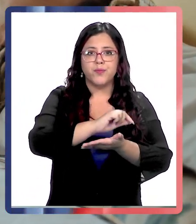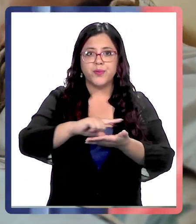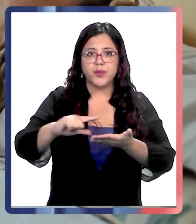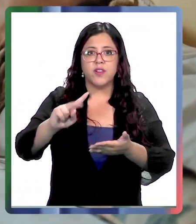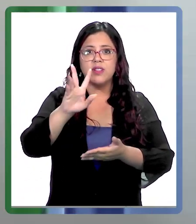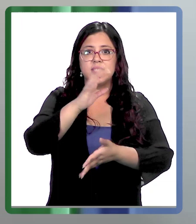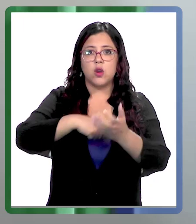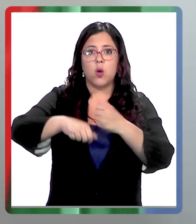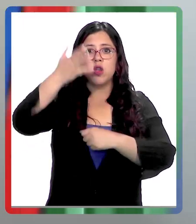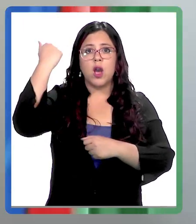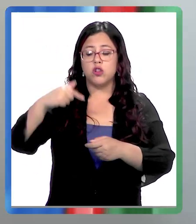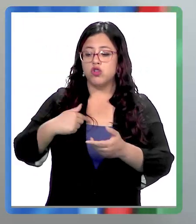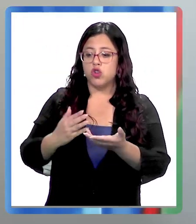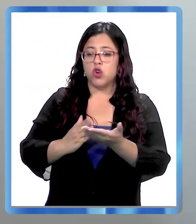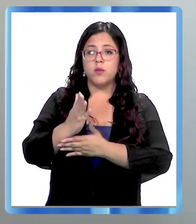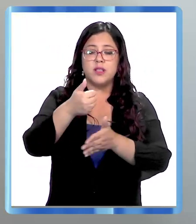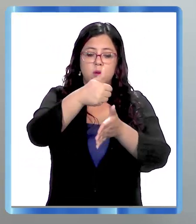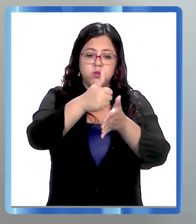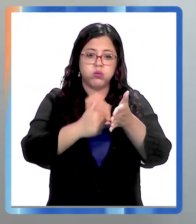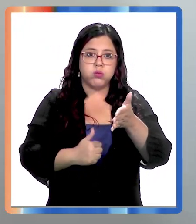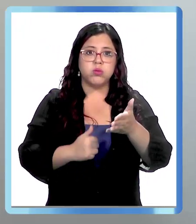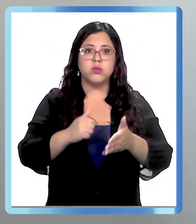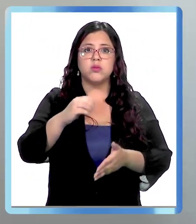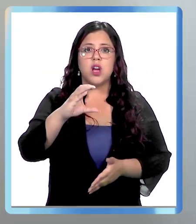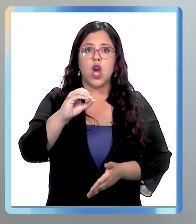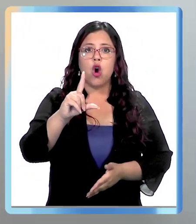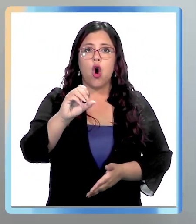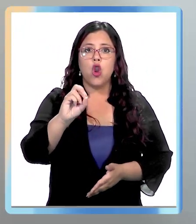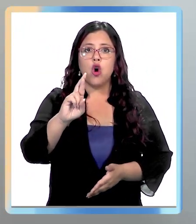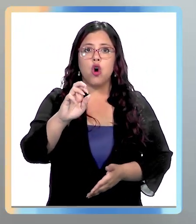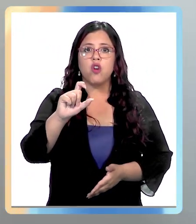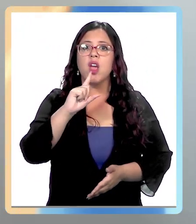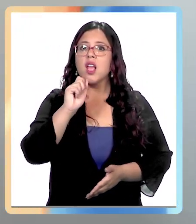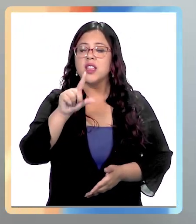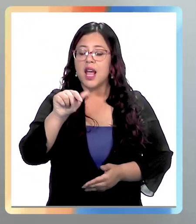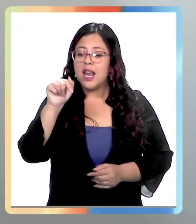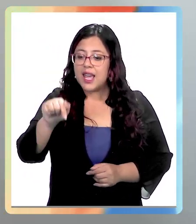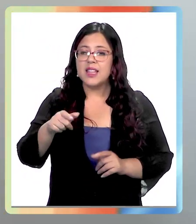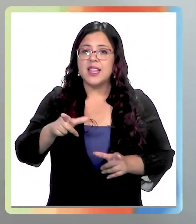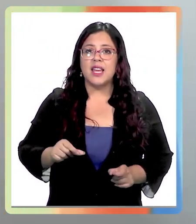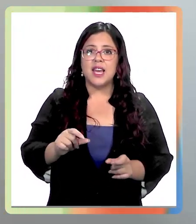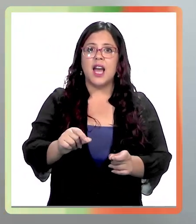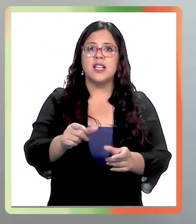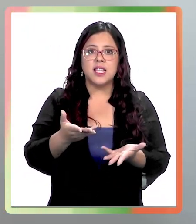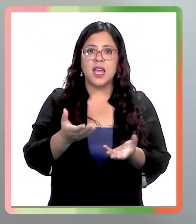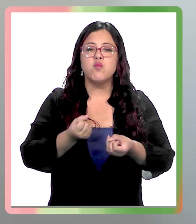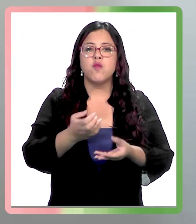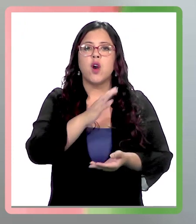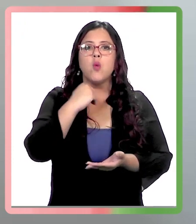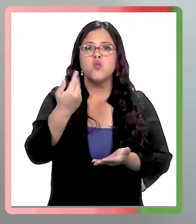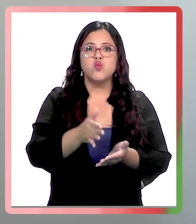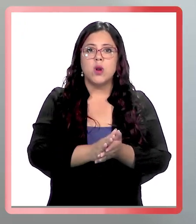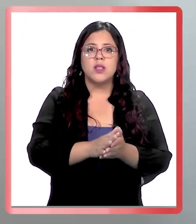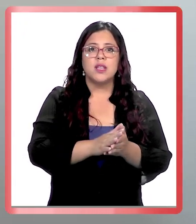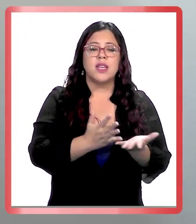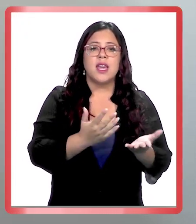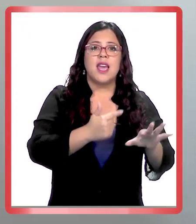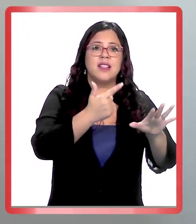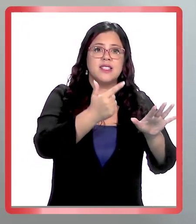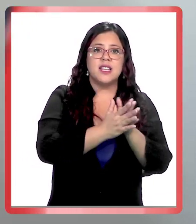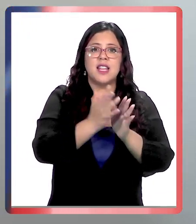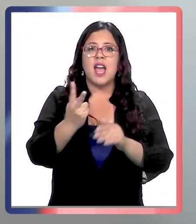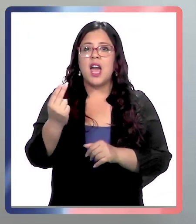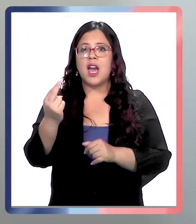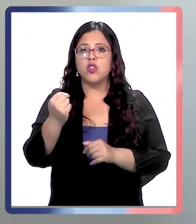hacer cirugía colorectal, este cáncer mataba aproximadamente entre 7 y 12 chilenos de cada